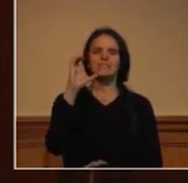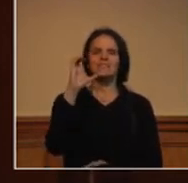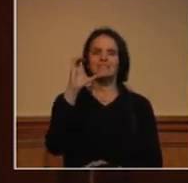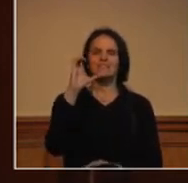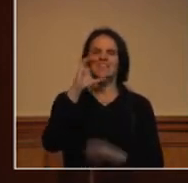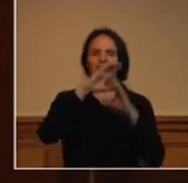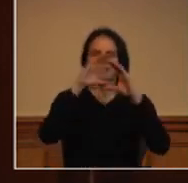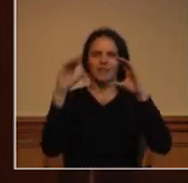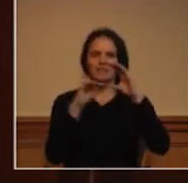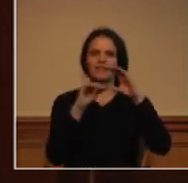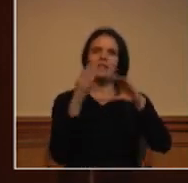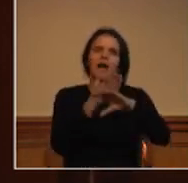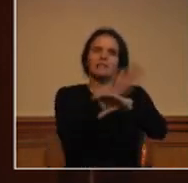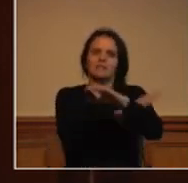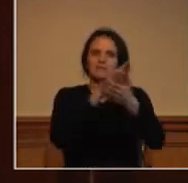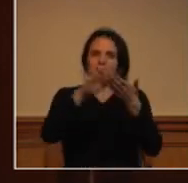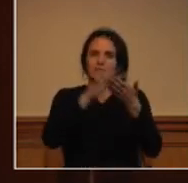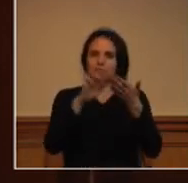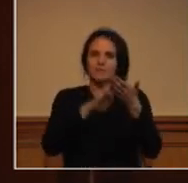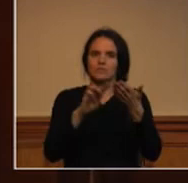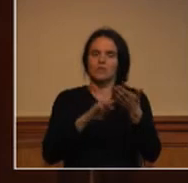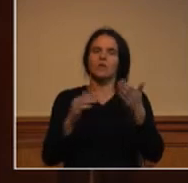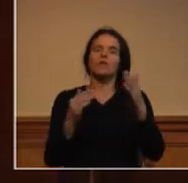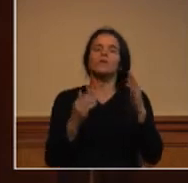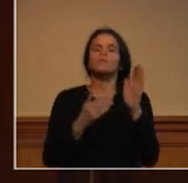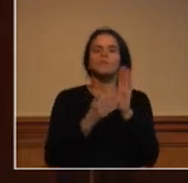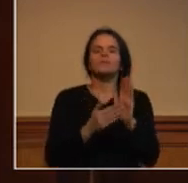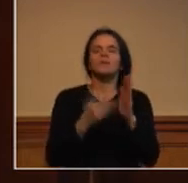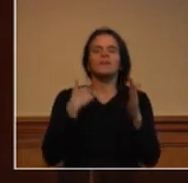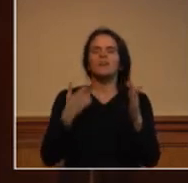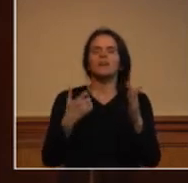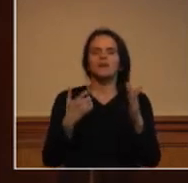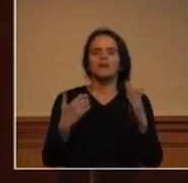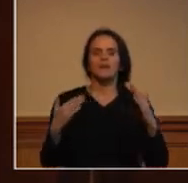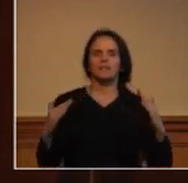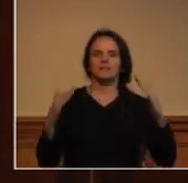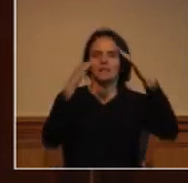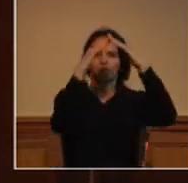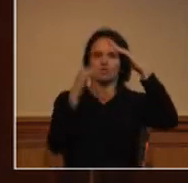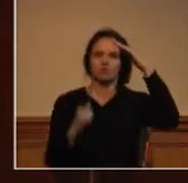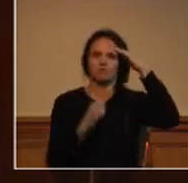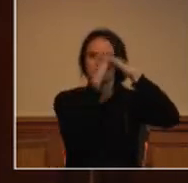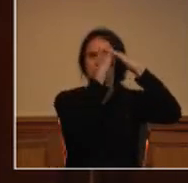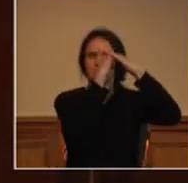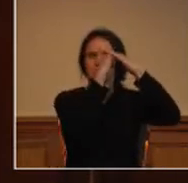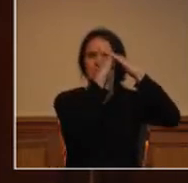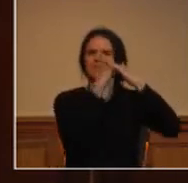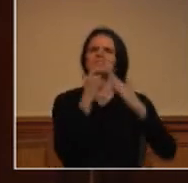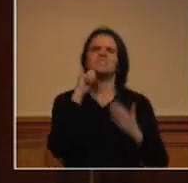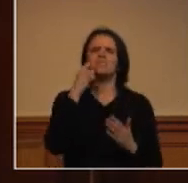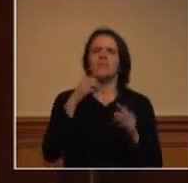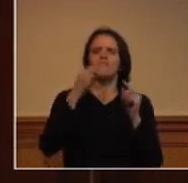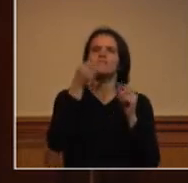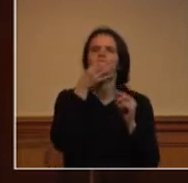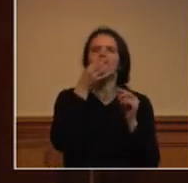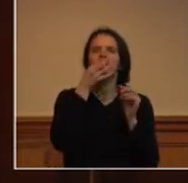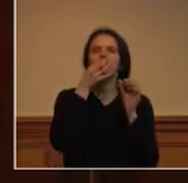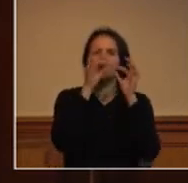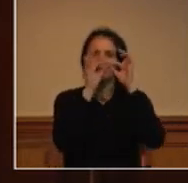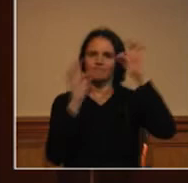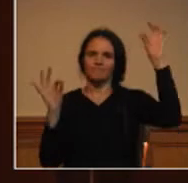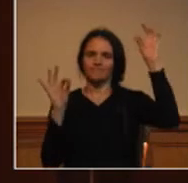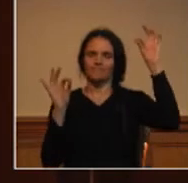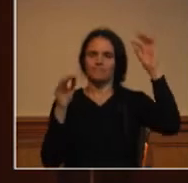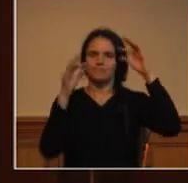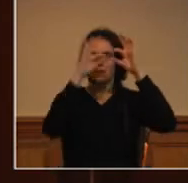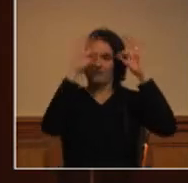genera algo que se llama efecto techo en niños con desarrollo típico, que es esa línea verde que yo he graficado ahí